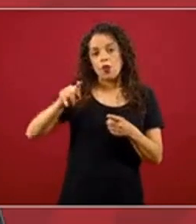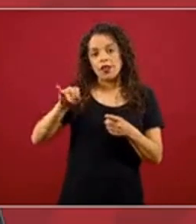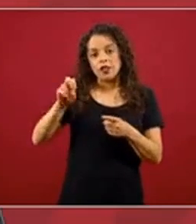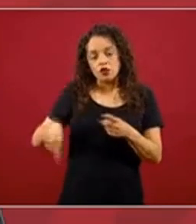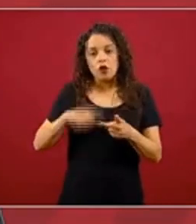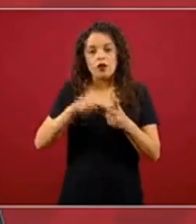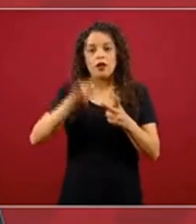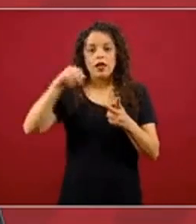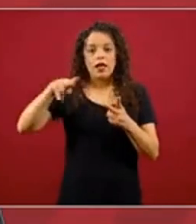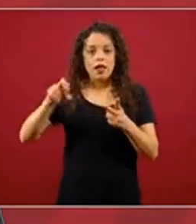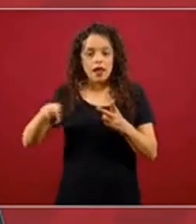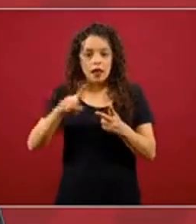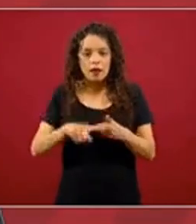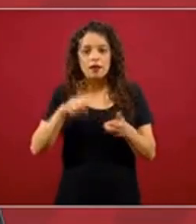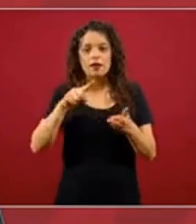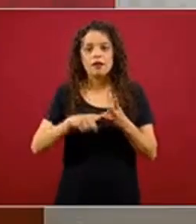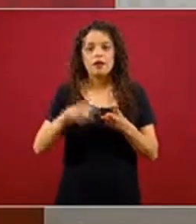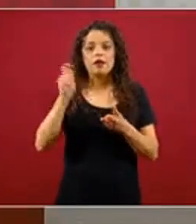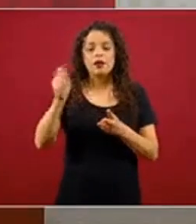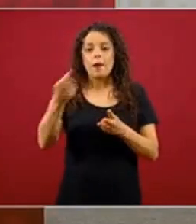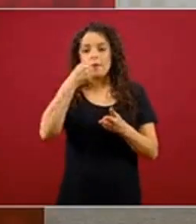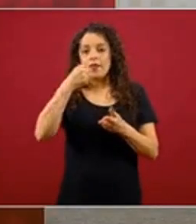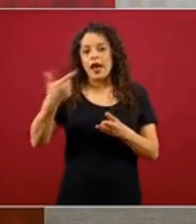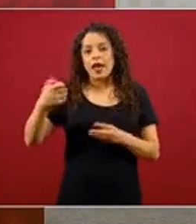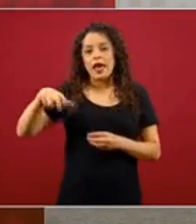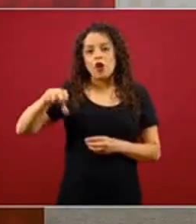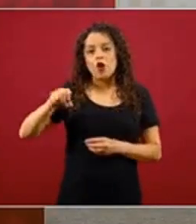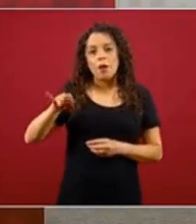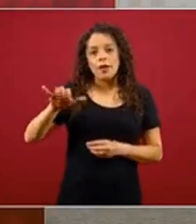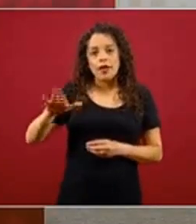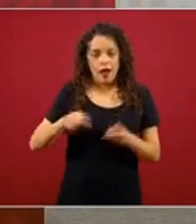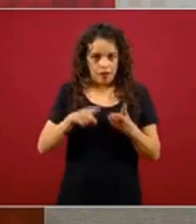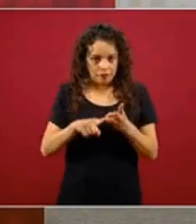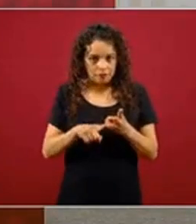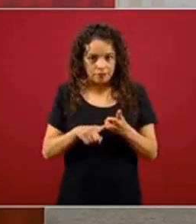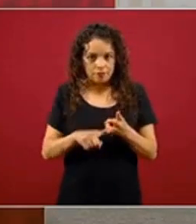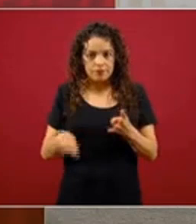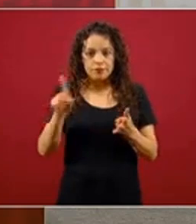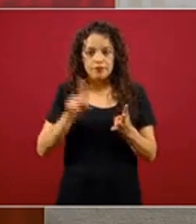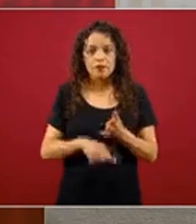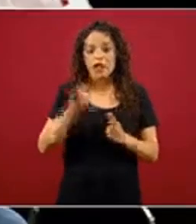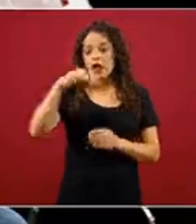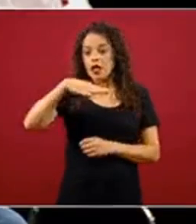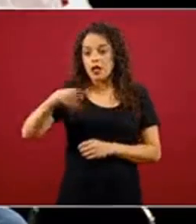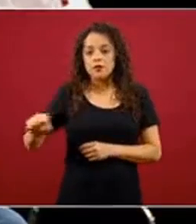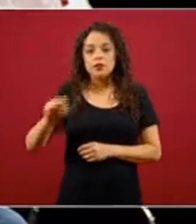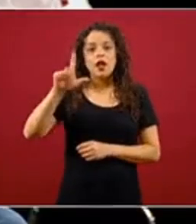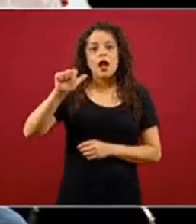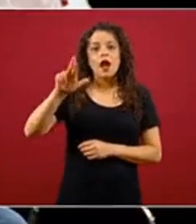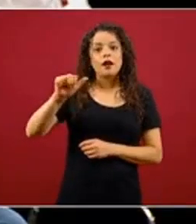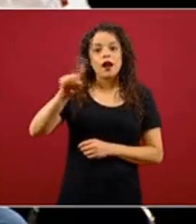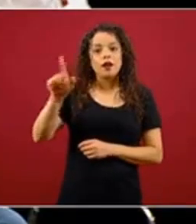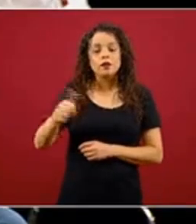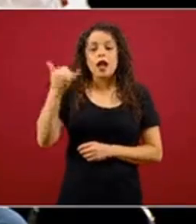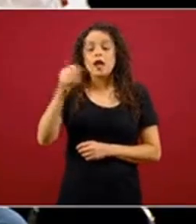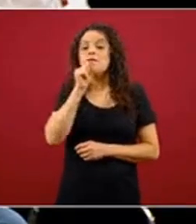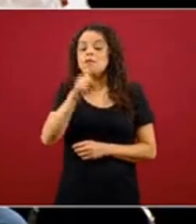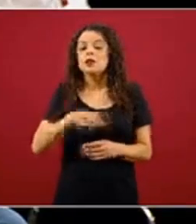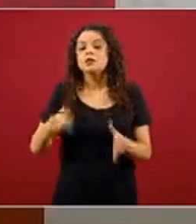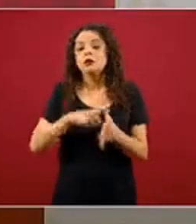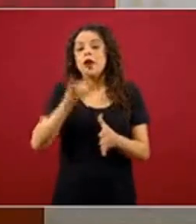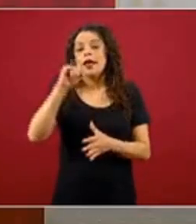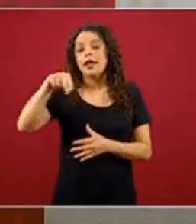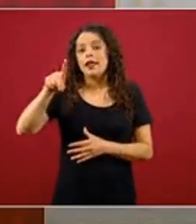Instituto de Medicina Genómica, el IMSS La Raza y el propio INDRE. Y